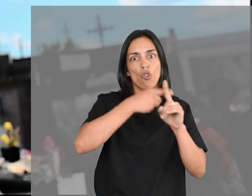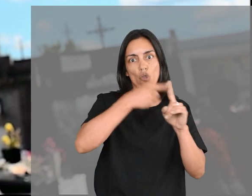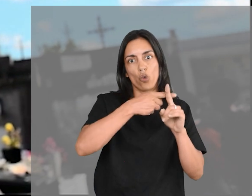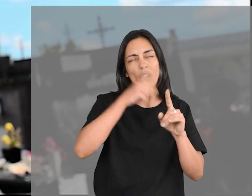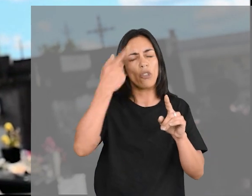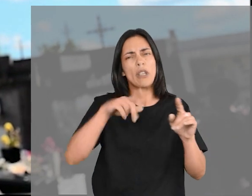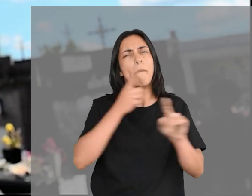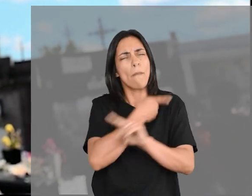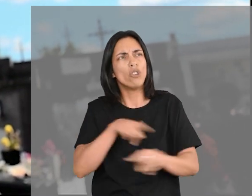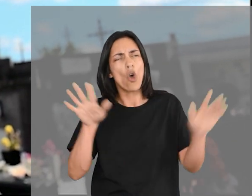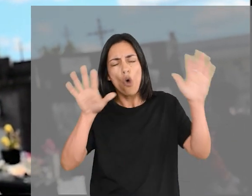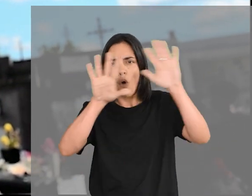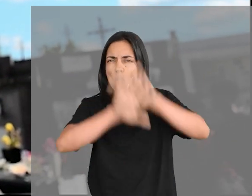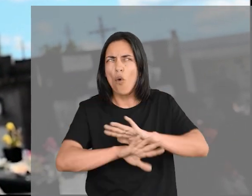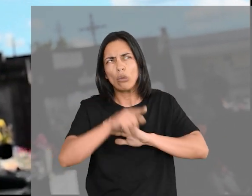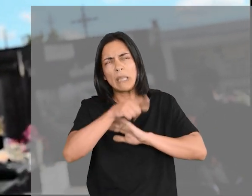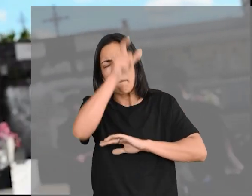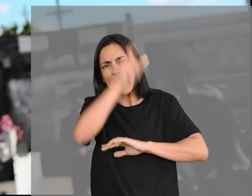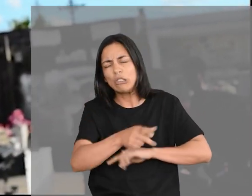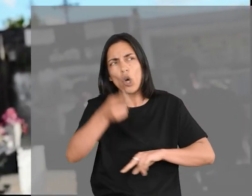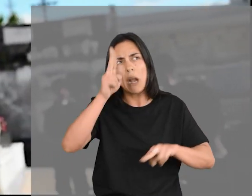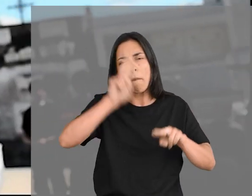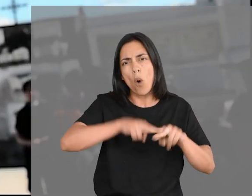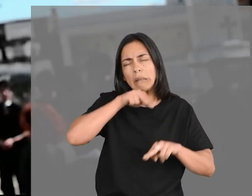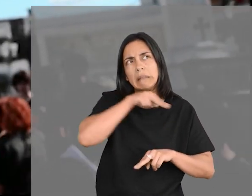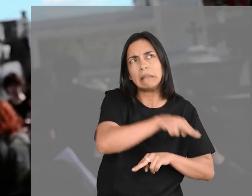entre si es masón o cristiana, pero me parece.